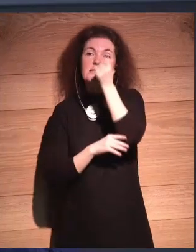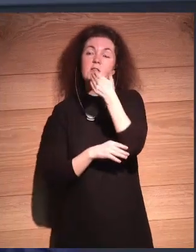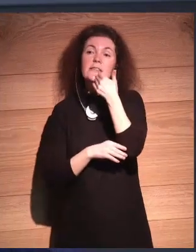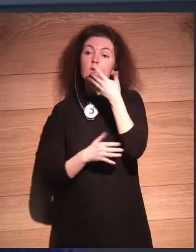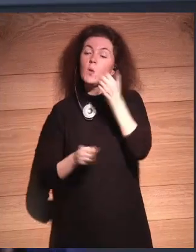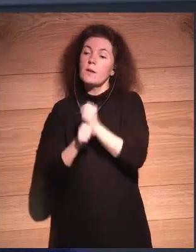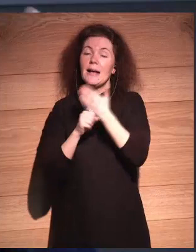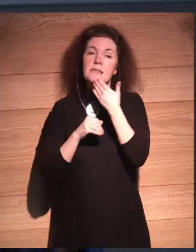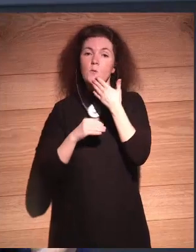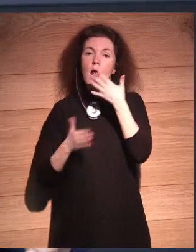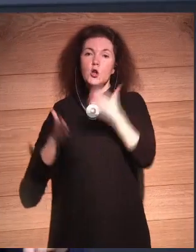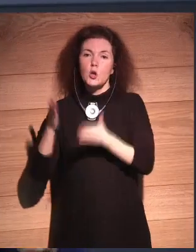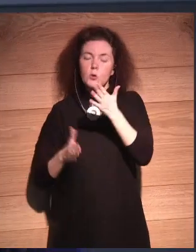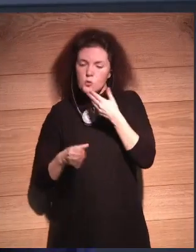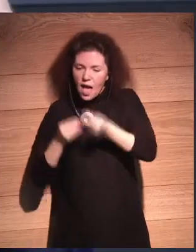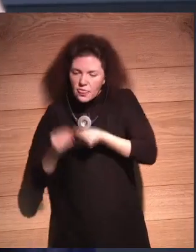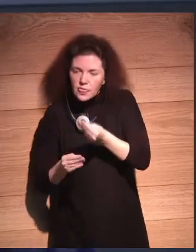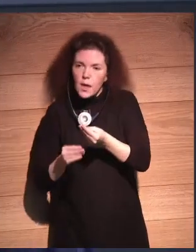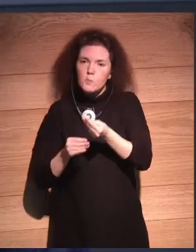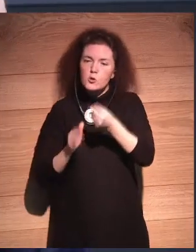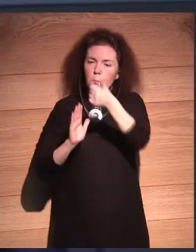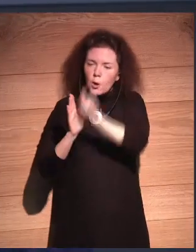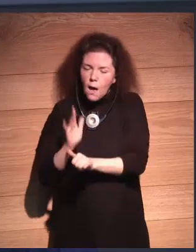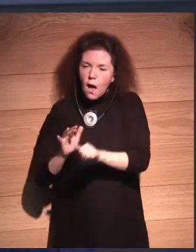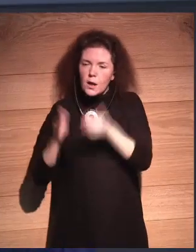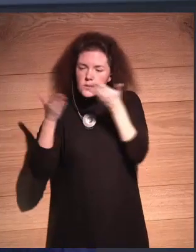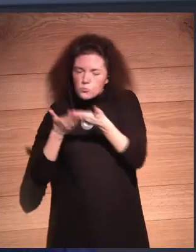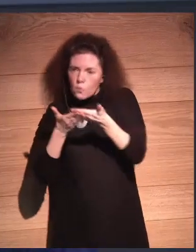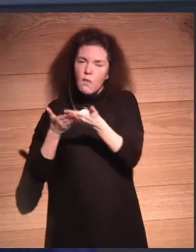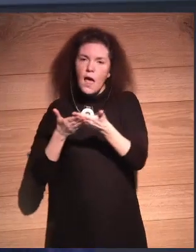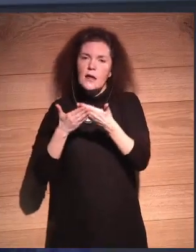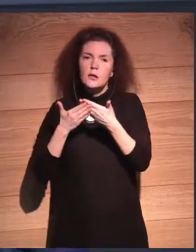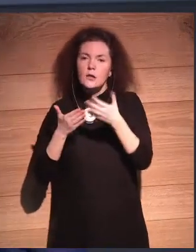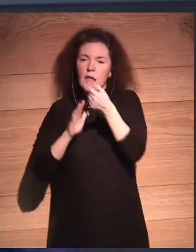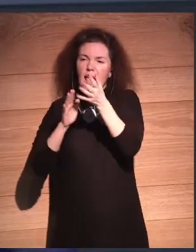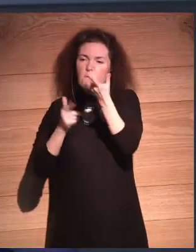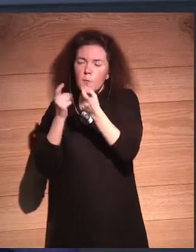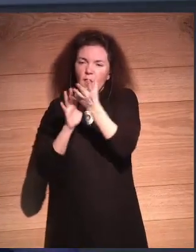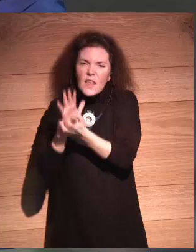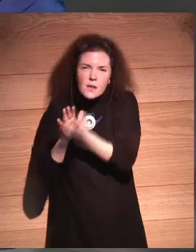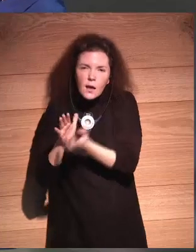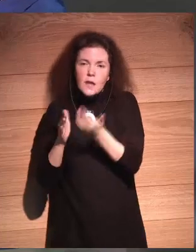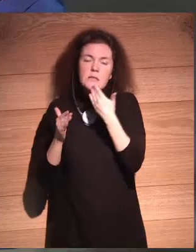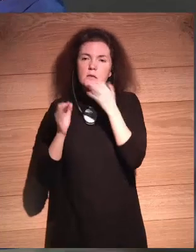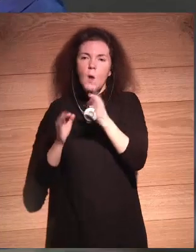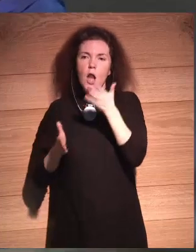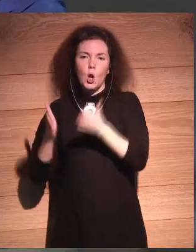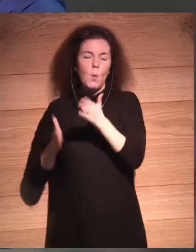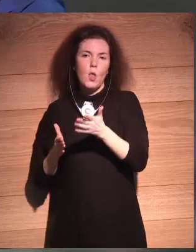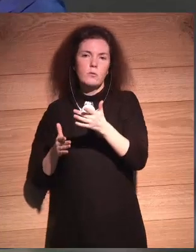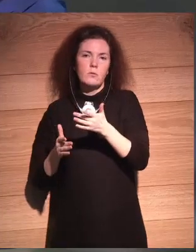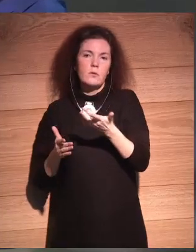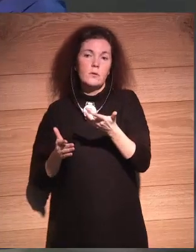robot. Ejecutábamos, implementábamos, programábamos, estudiábamos, descargábamos información, como si eso fuera una